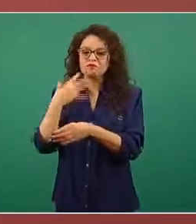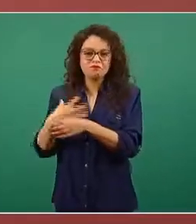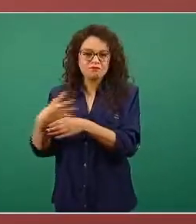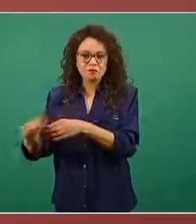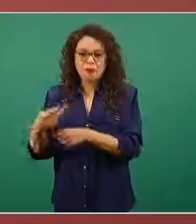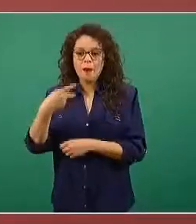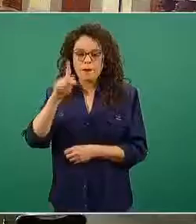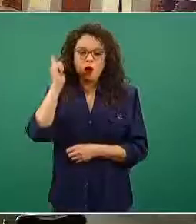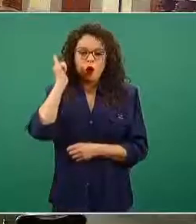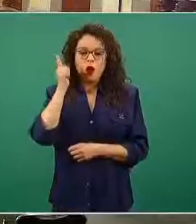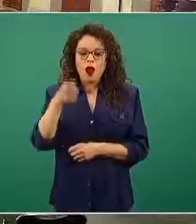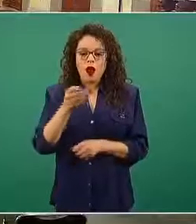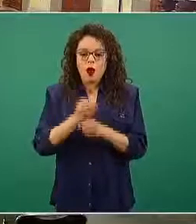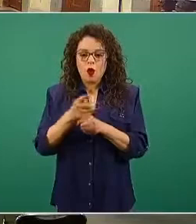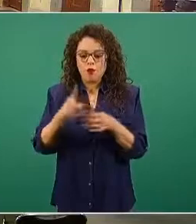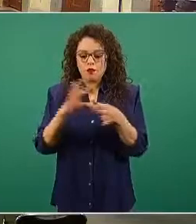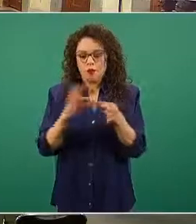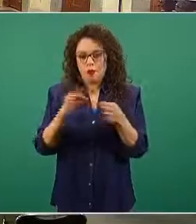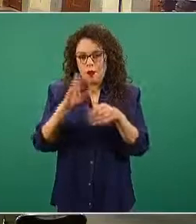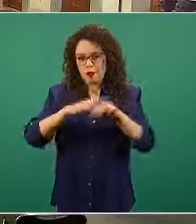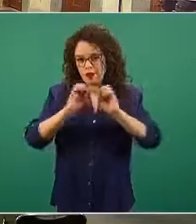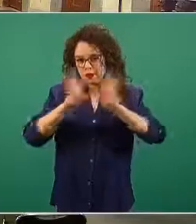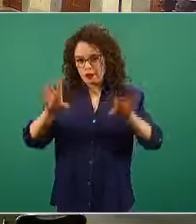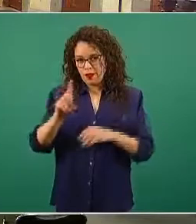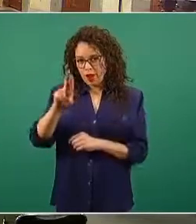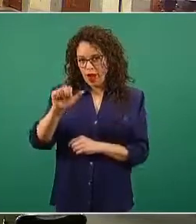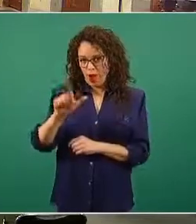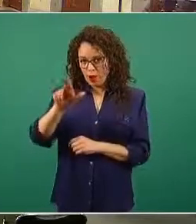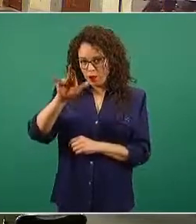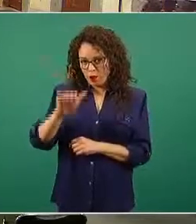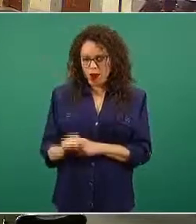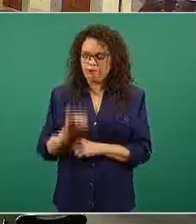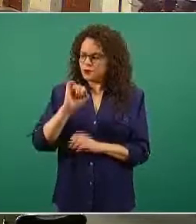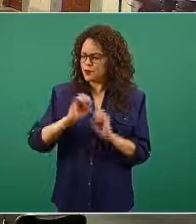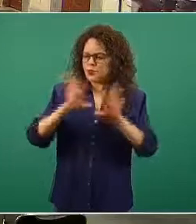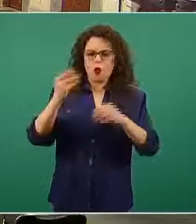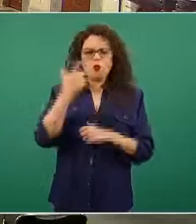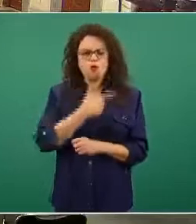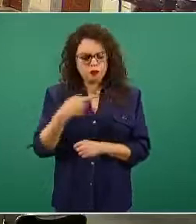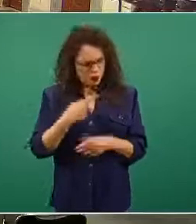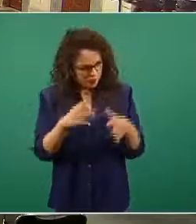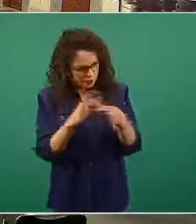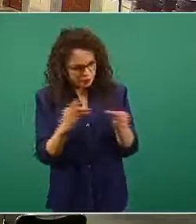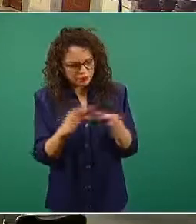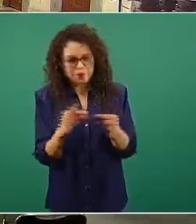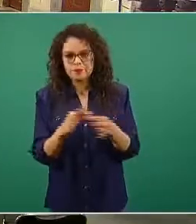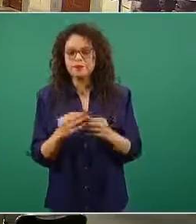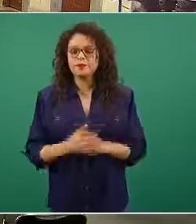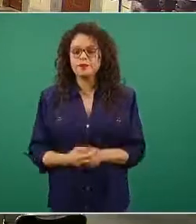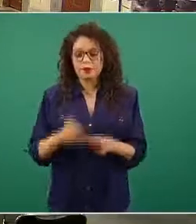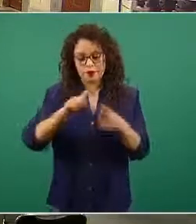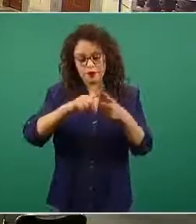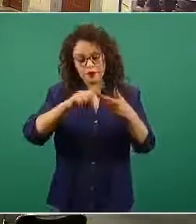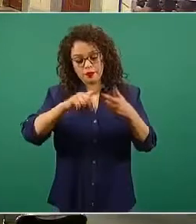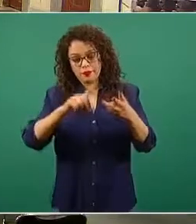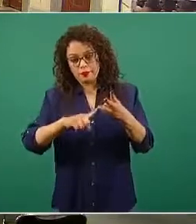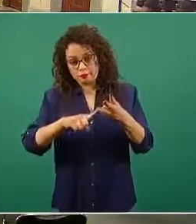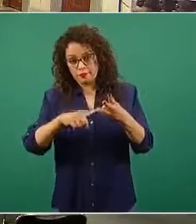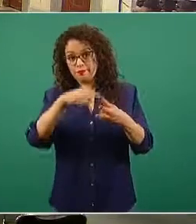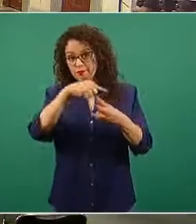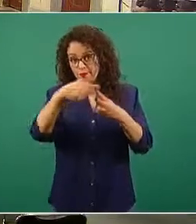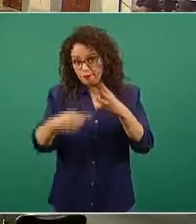pudiera comentar un poco sobre eso. Sí, con mucho gusto, complementamos lo mencionado. Precisamente esas 3 categorías son las que